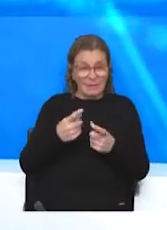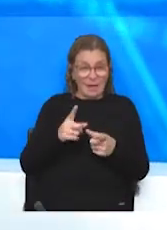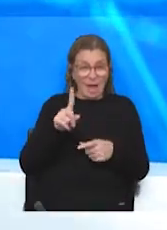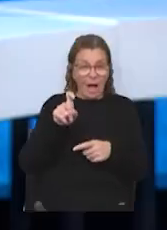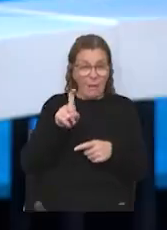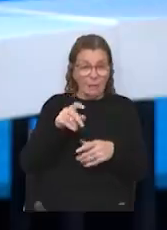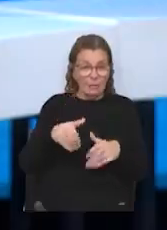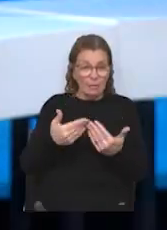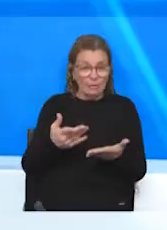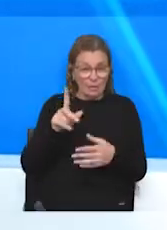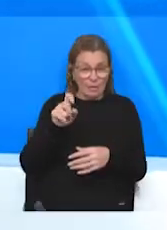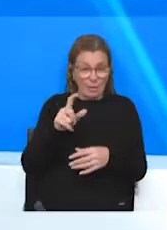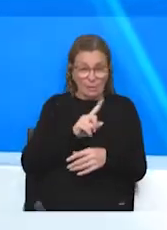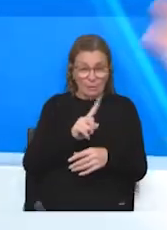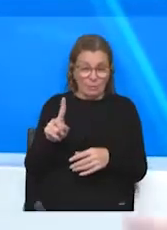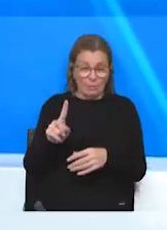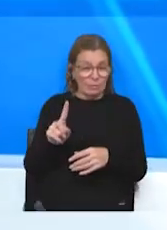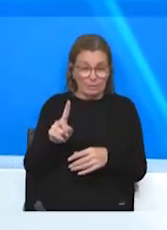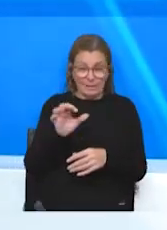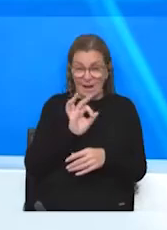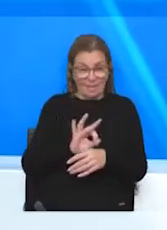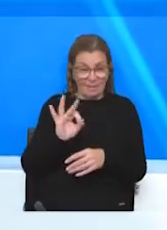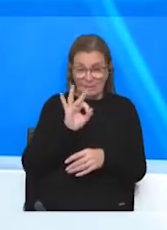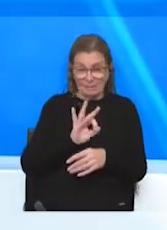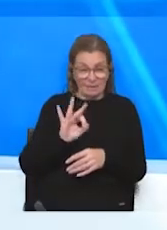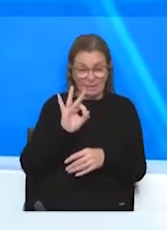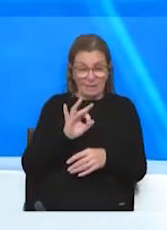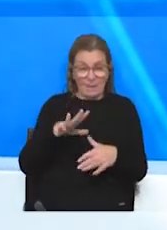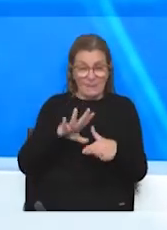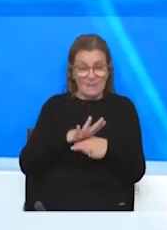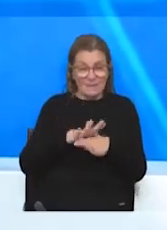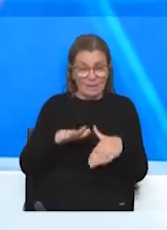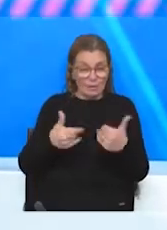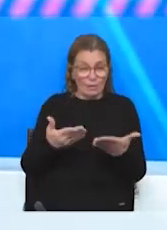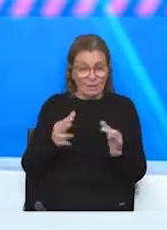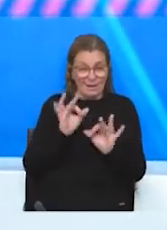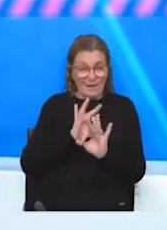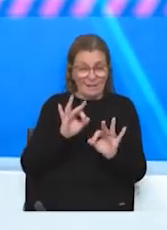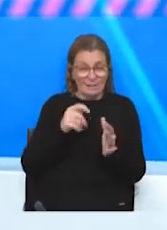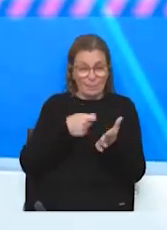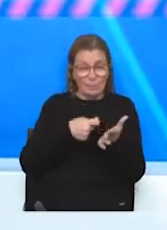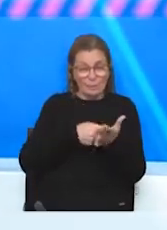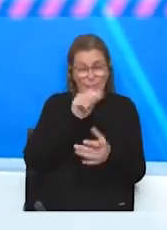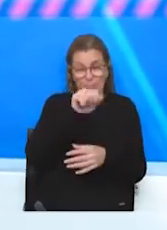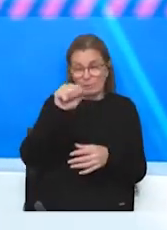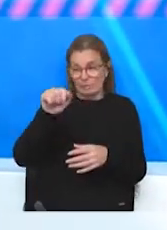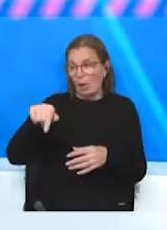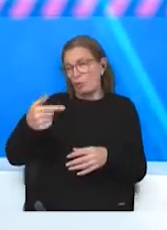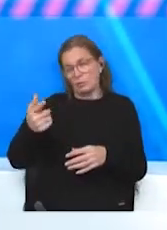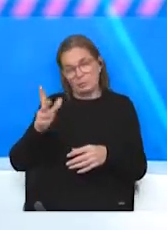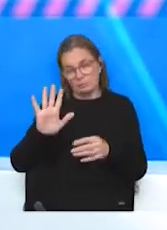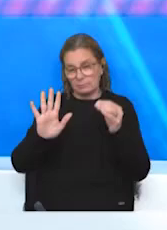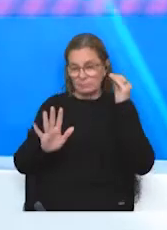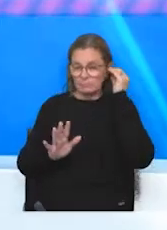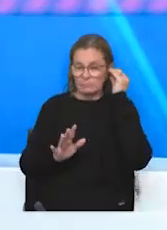y no no le dieron agua en ese momento ni bidones nada nada de mid no salió nada para nosotros tuvimos que salir a tocar otras puertas no